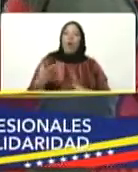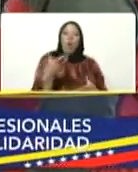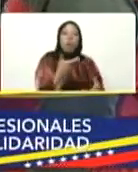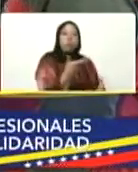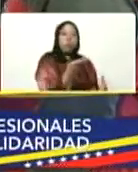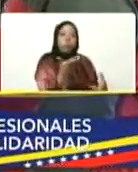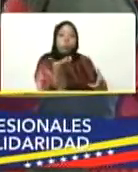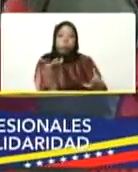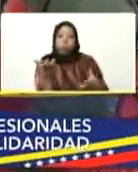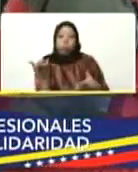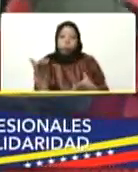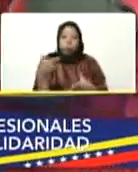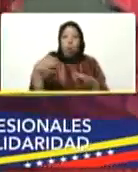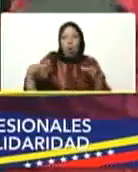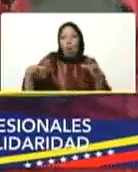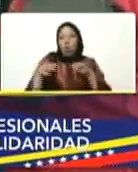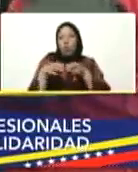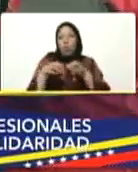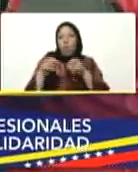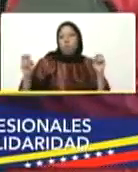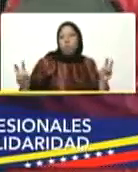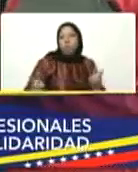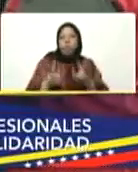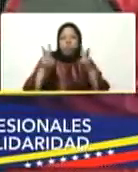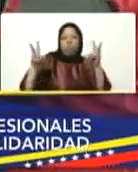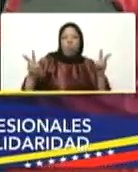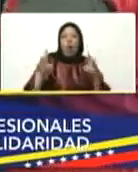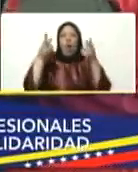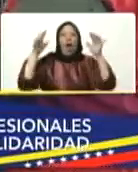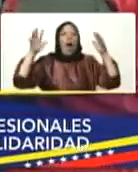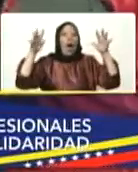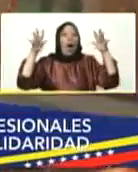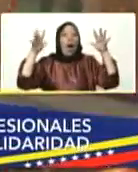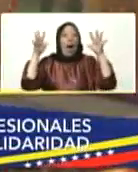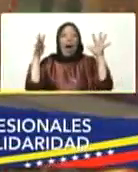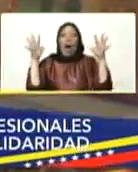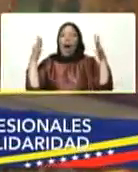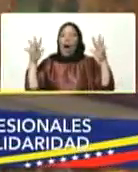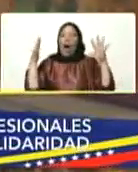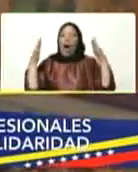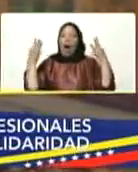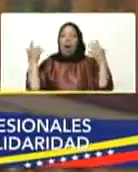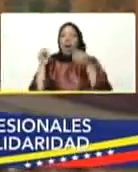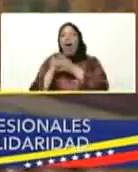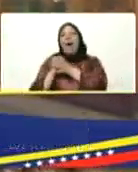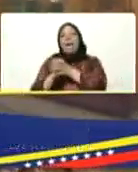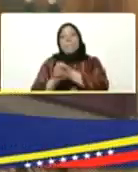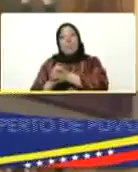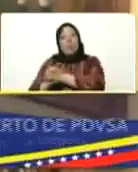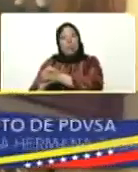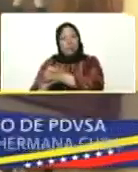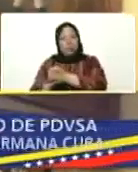bomberas que vienen victoriosos, llevando adelante la solidaridad,